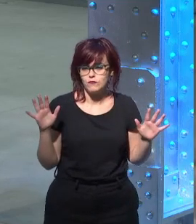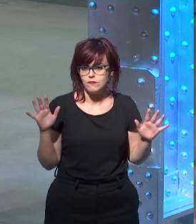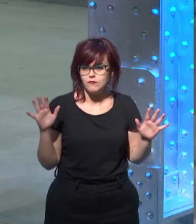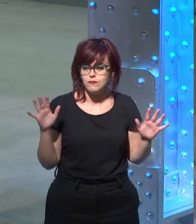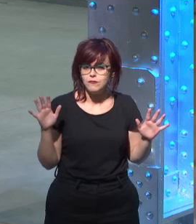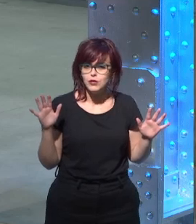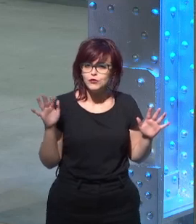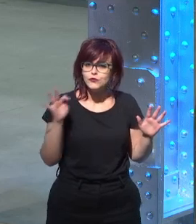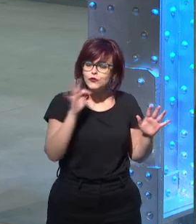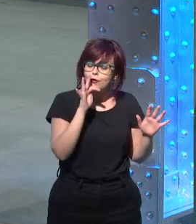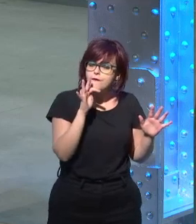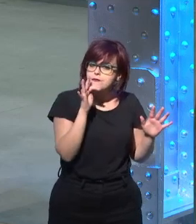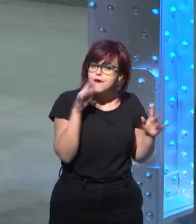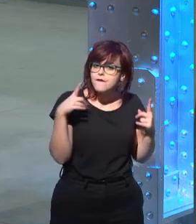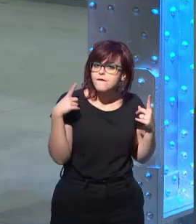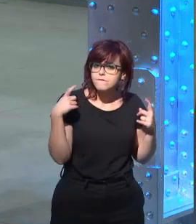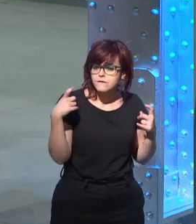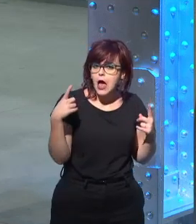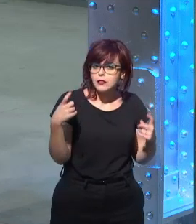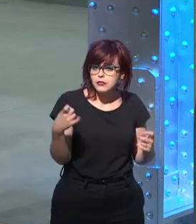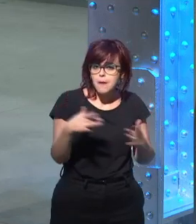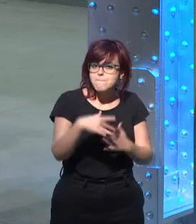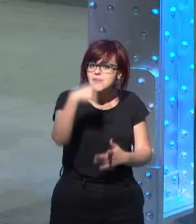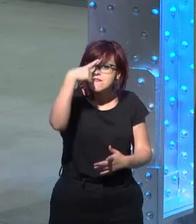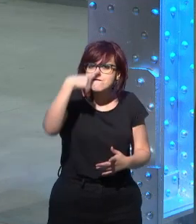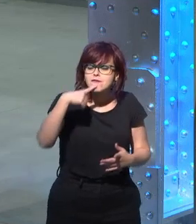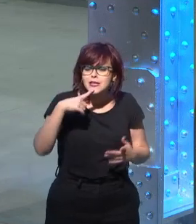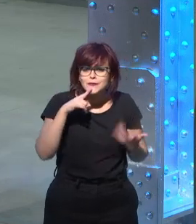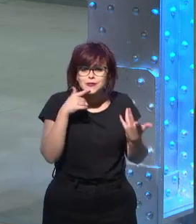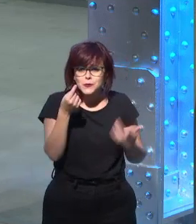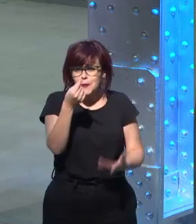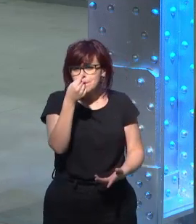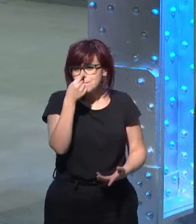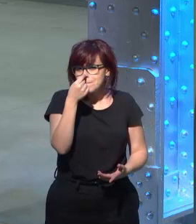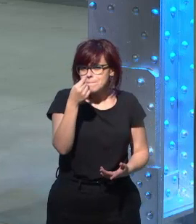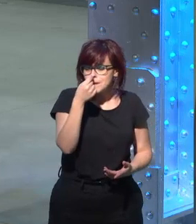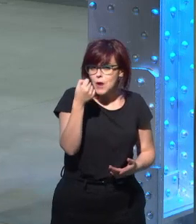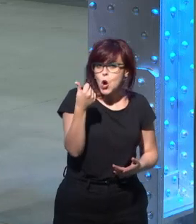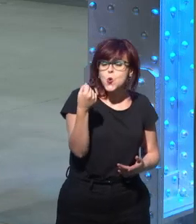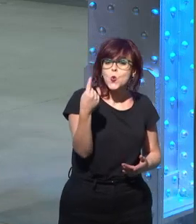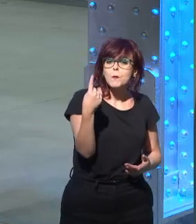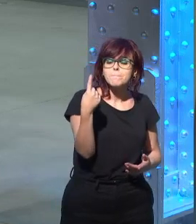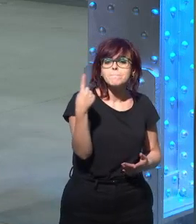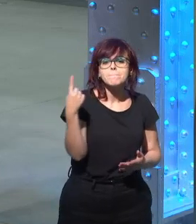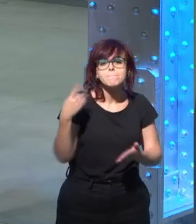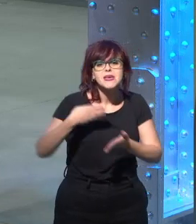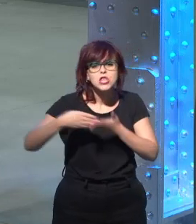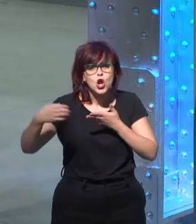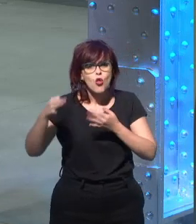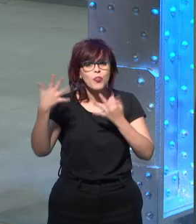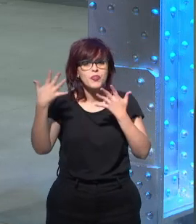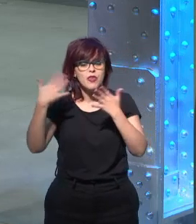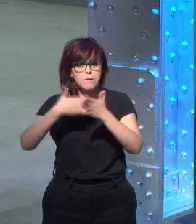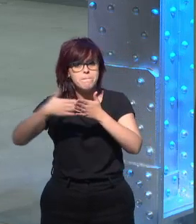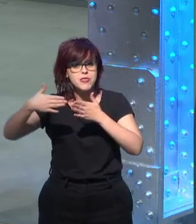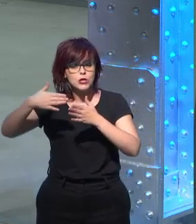existe una gran escasez, como se ha dicho, de estos perfiles. Nos han hablado de 1 millón o 10 millones de